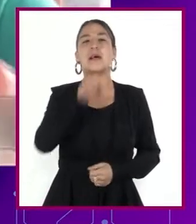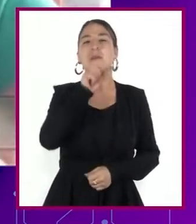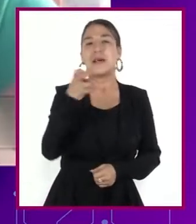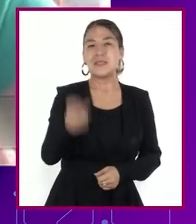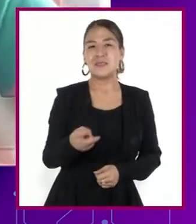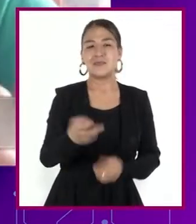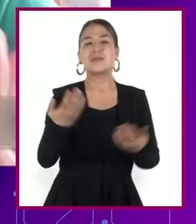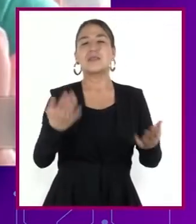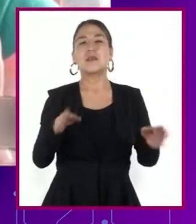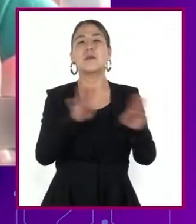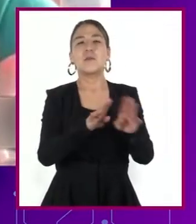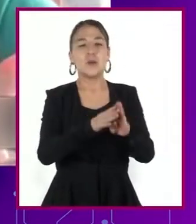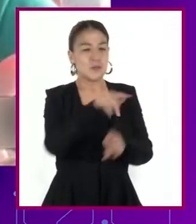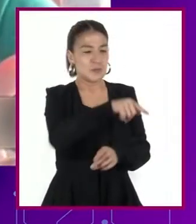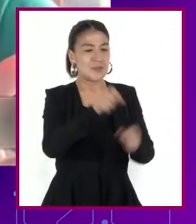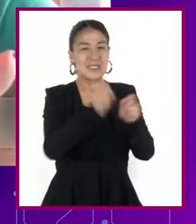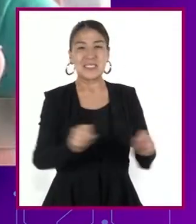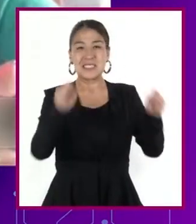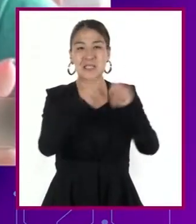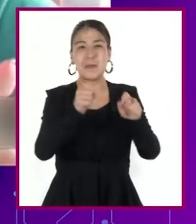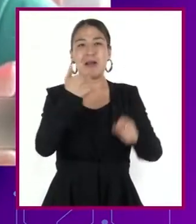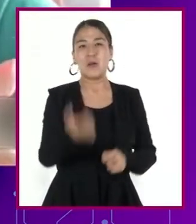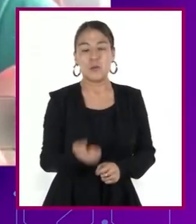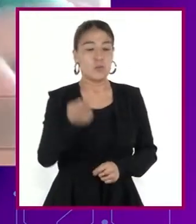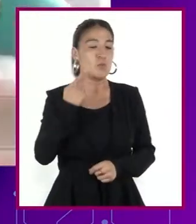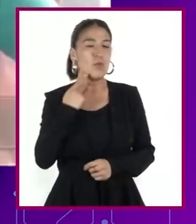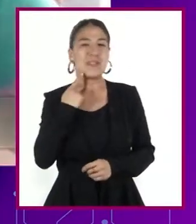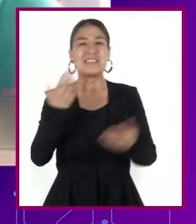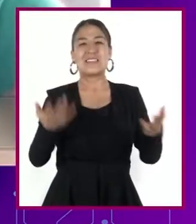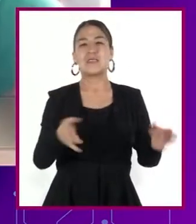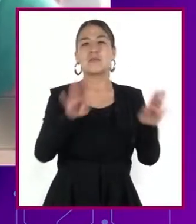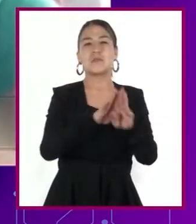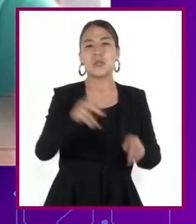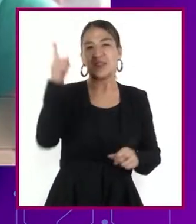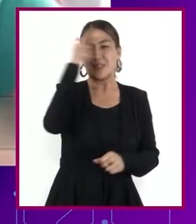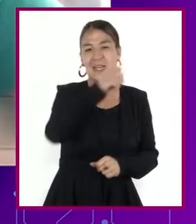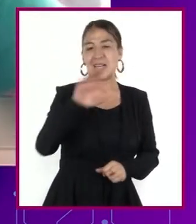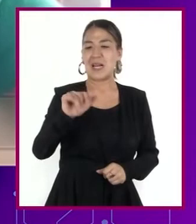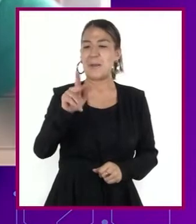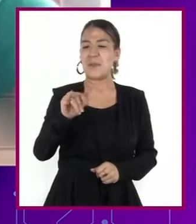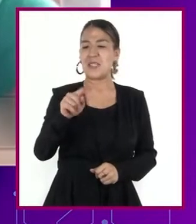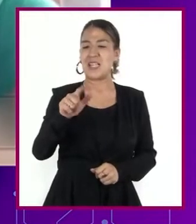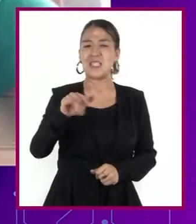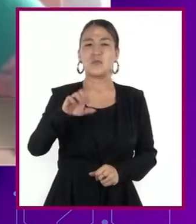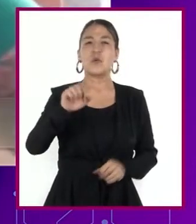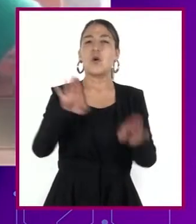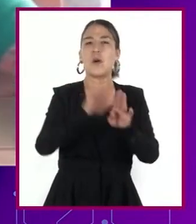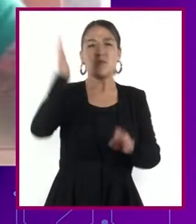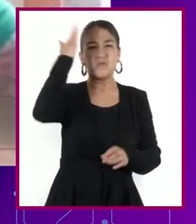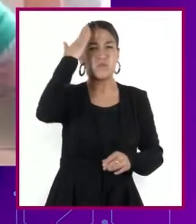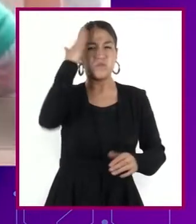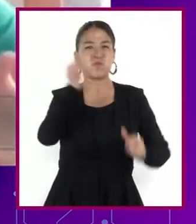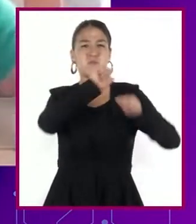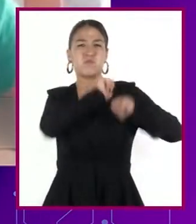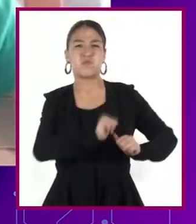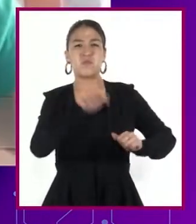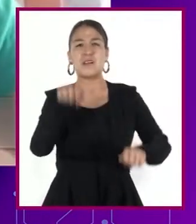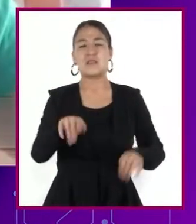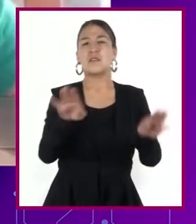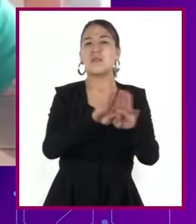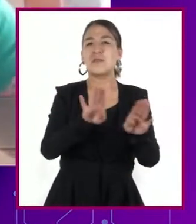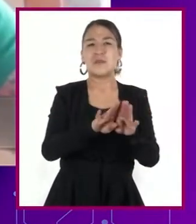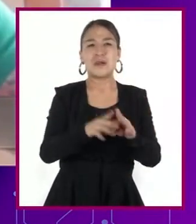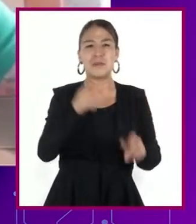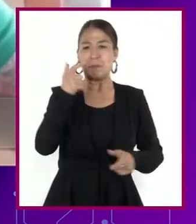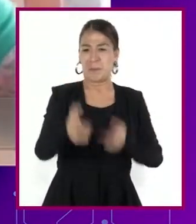algo que el sistema económico y político en el que vivimos nos ha negado. El capitalismo le pone precio a las vidas y una vida es